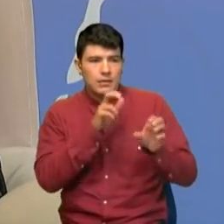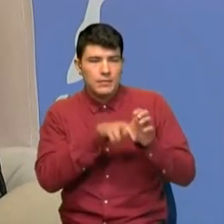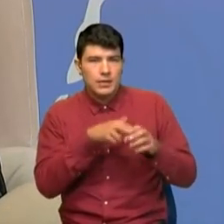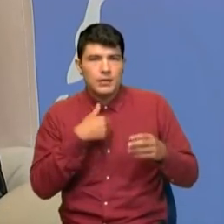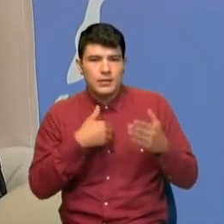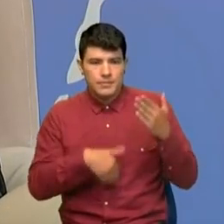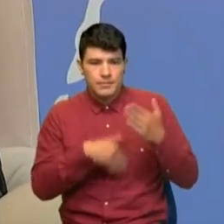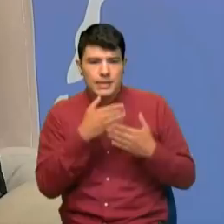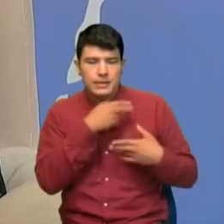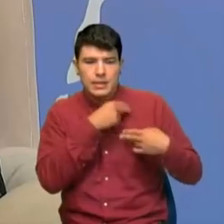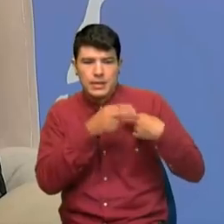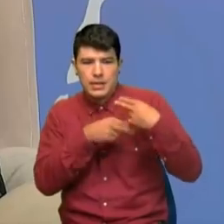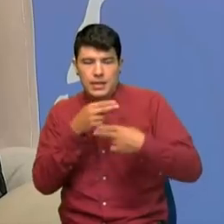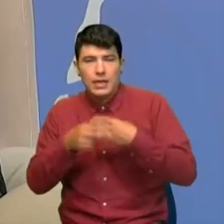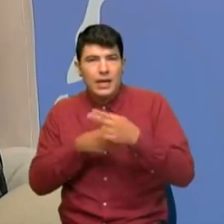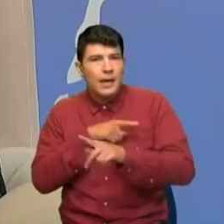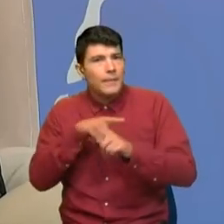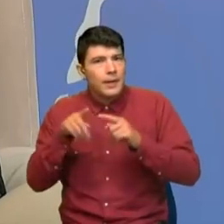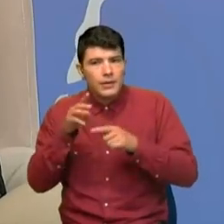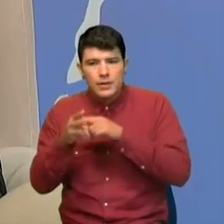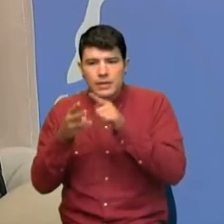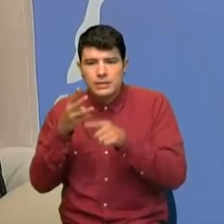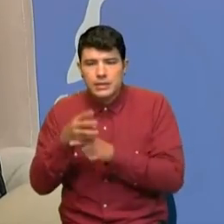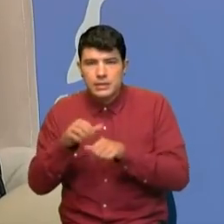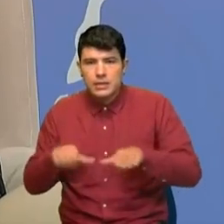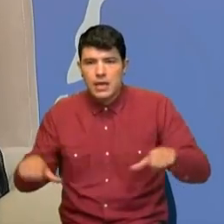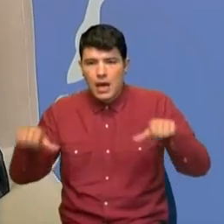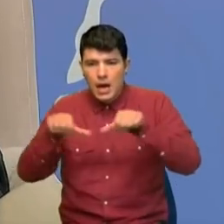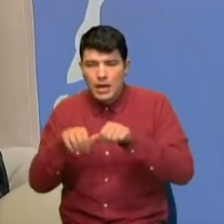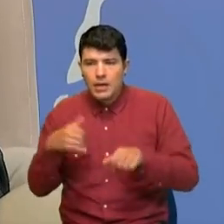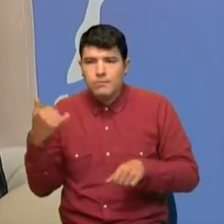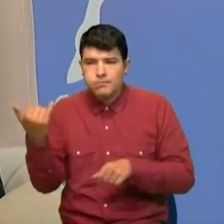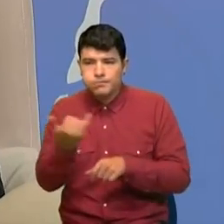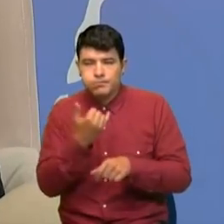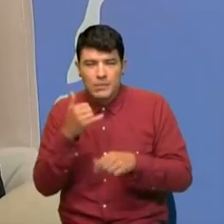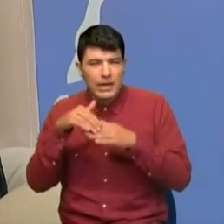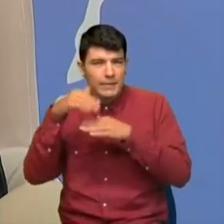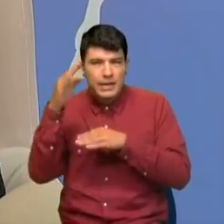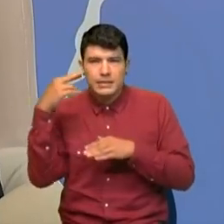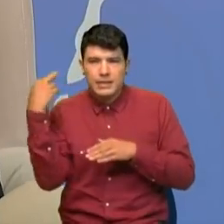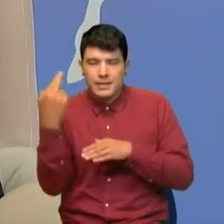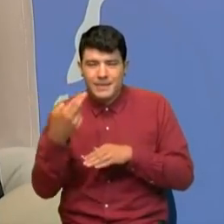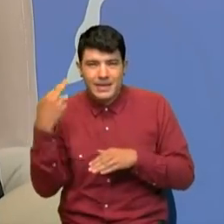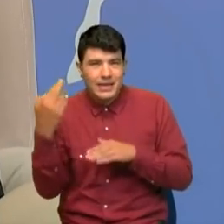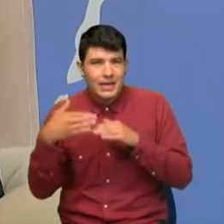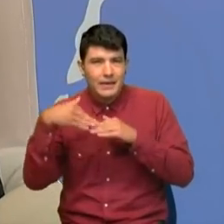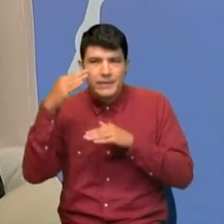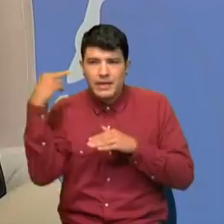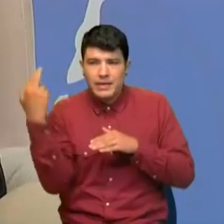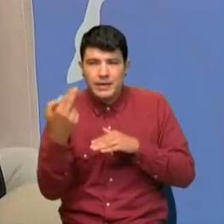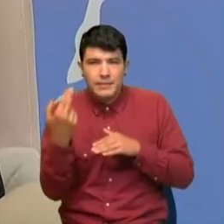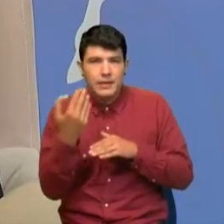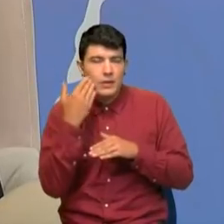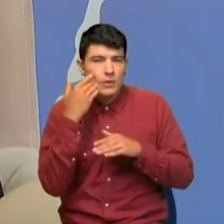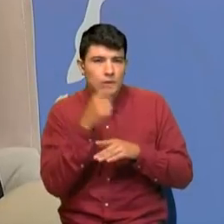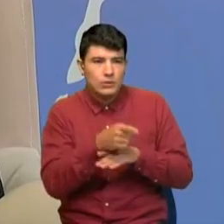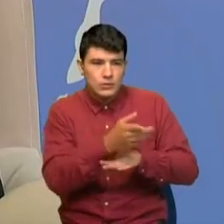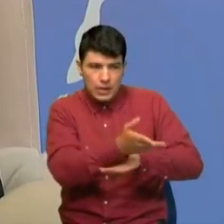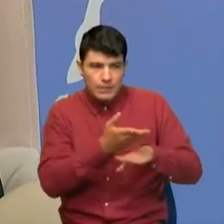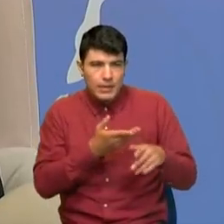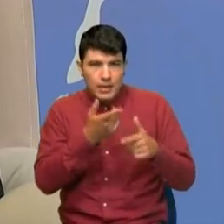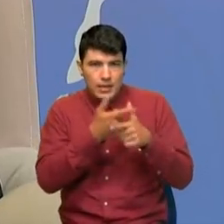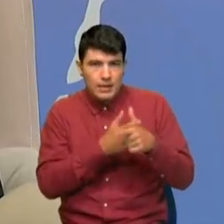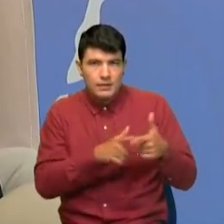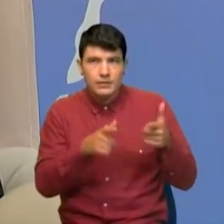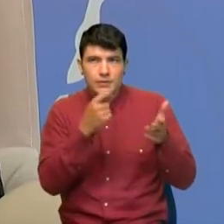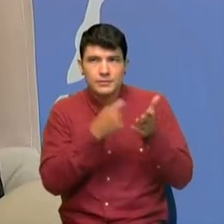heredera. Pero entonces esos son los tres escenarios que se presentan. El más usual, sí, el más usual es cuando se solicita la repartición de